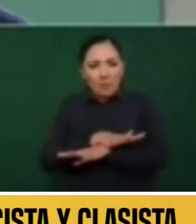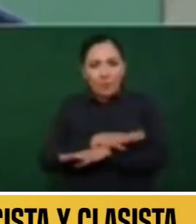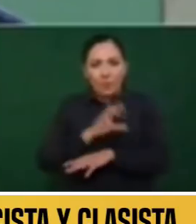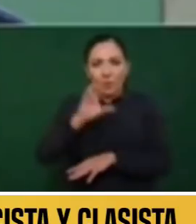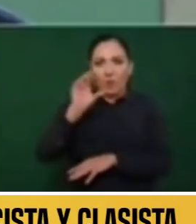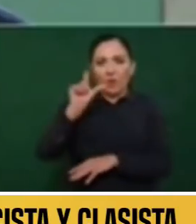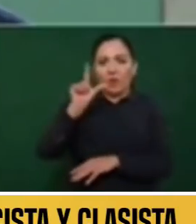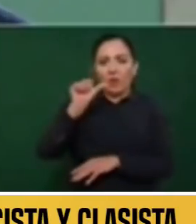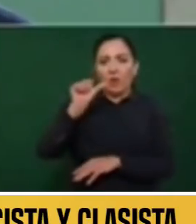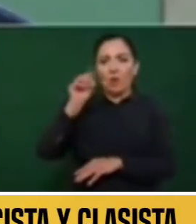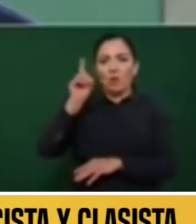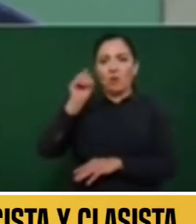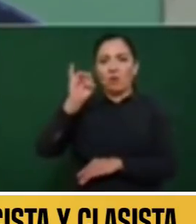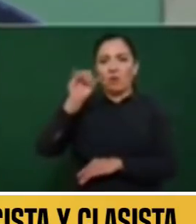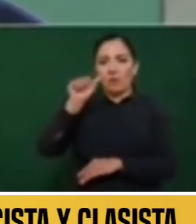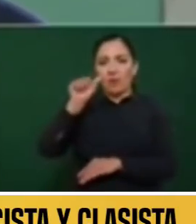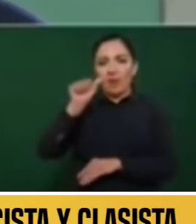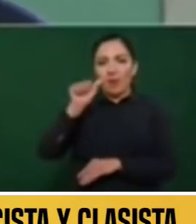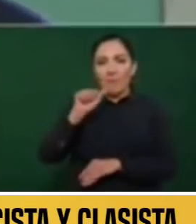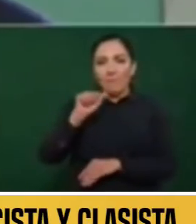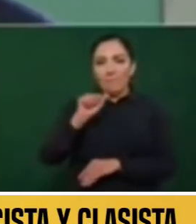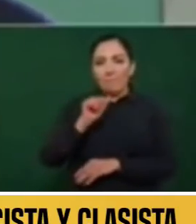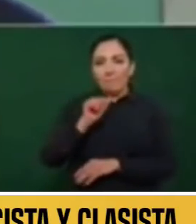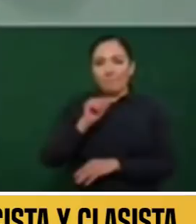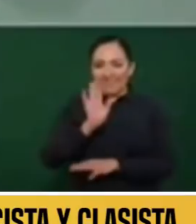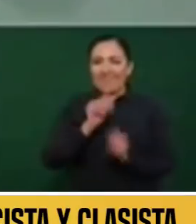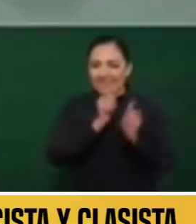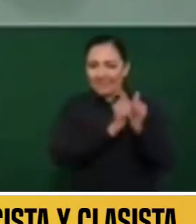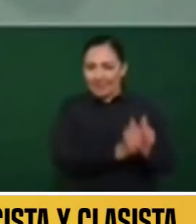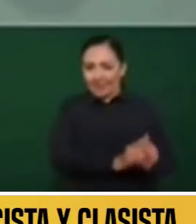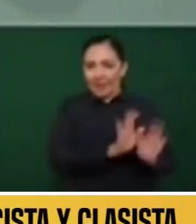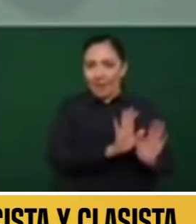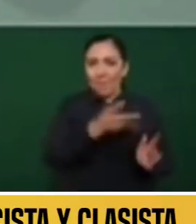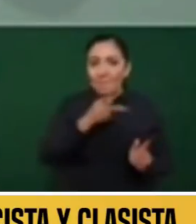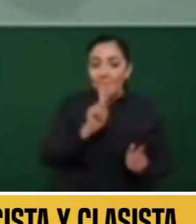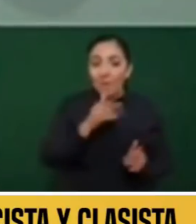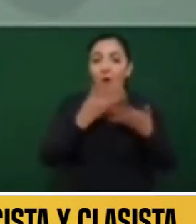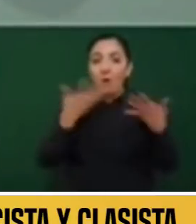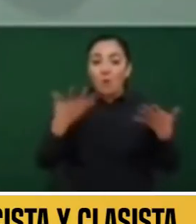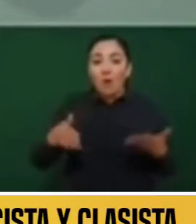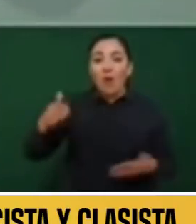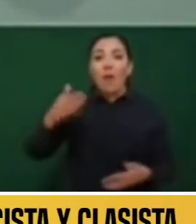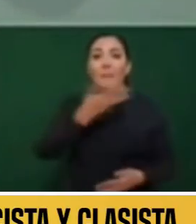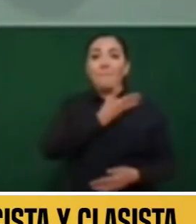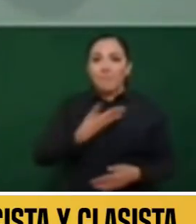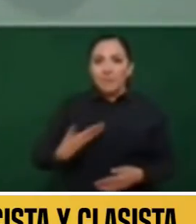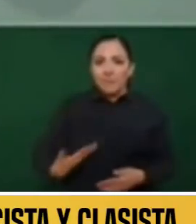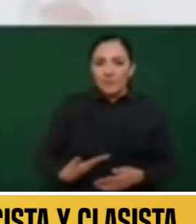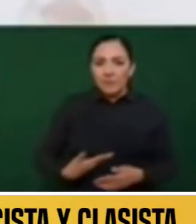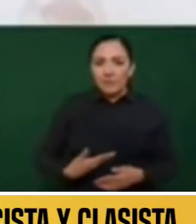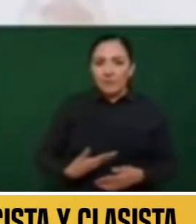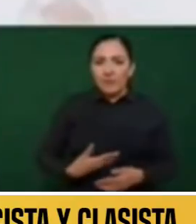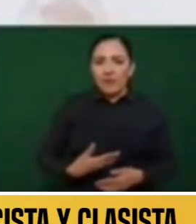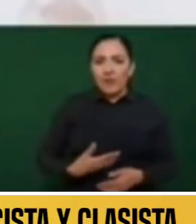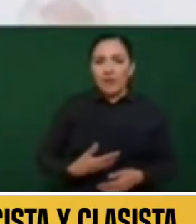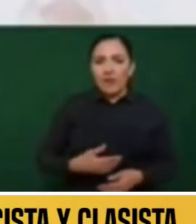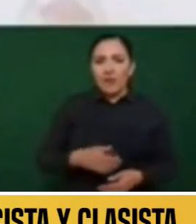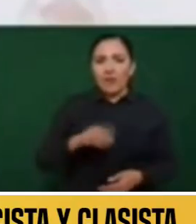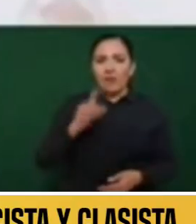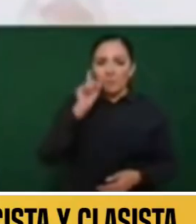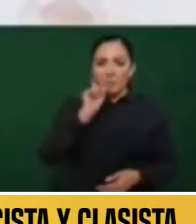¿no? Sigue estando, pero la presidenta es la señora Casal,